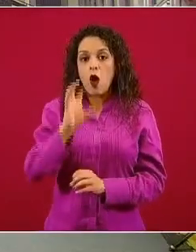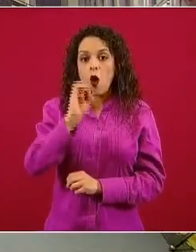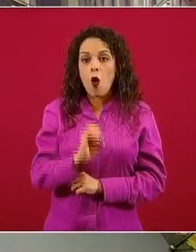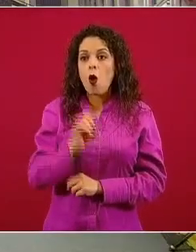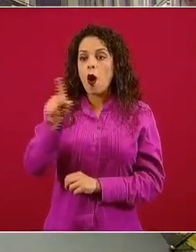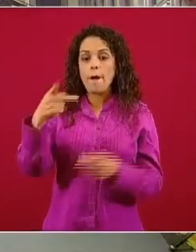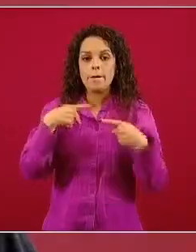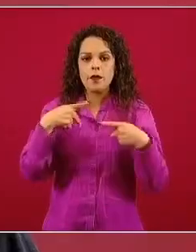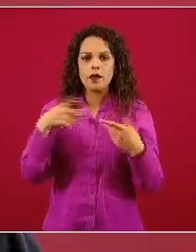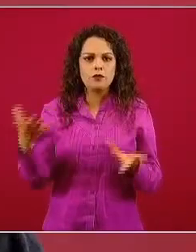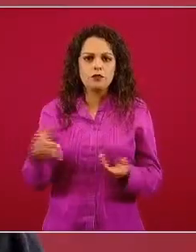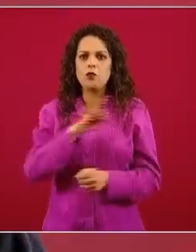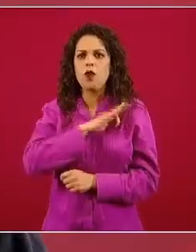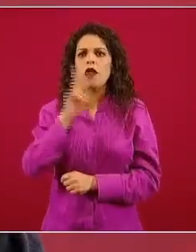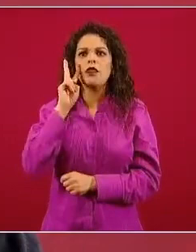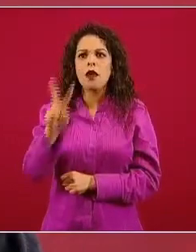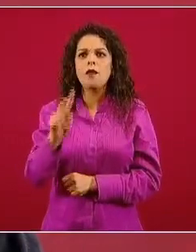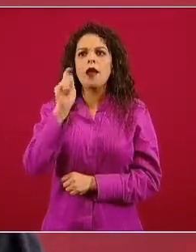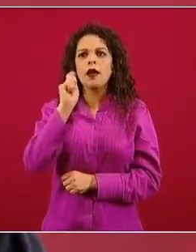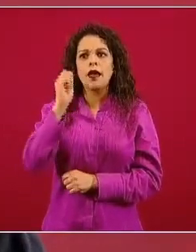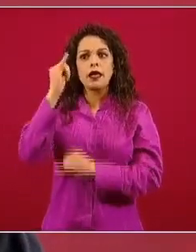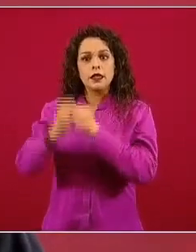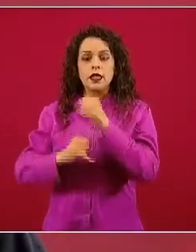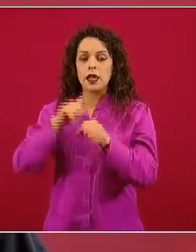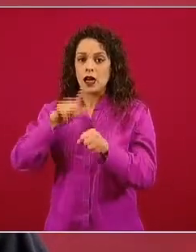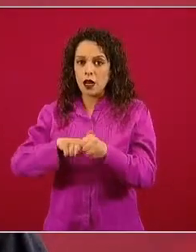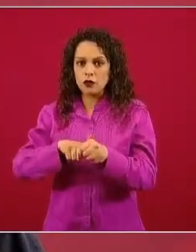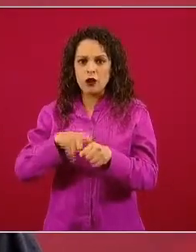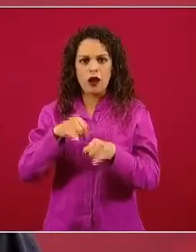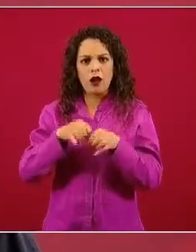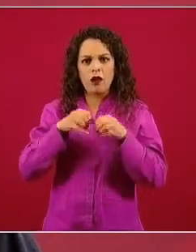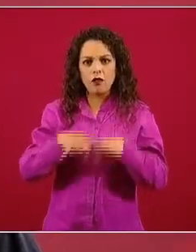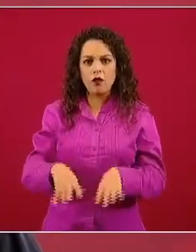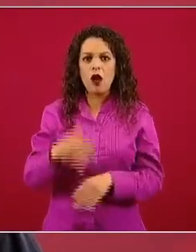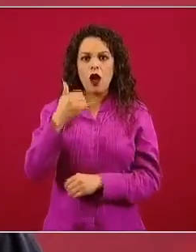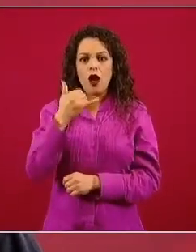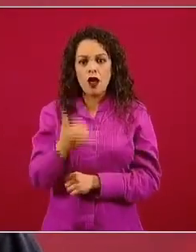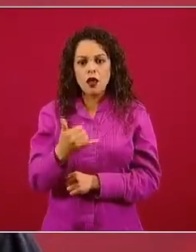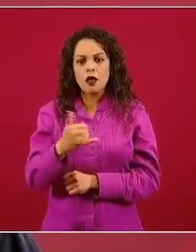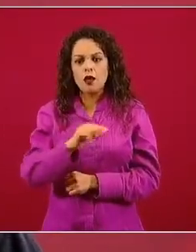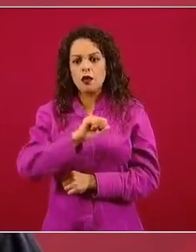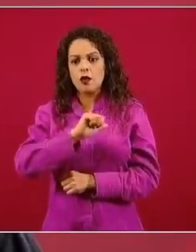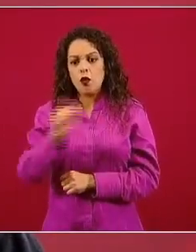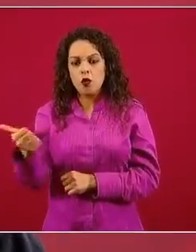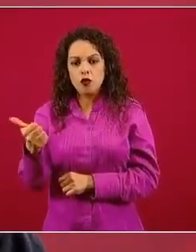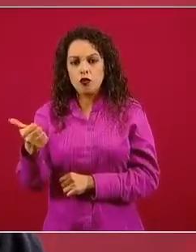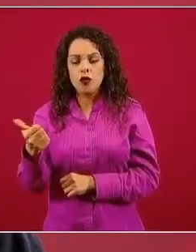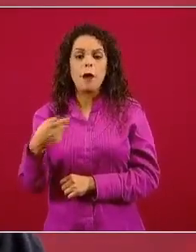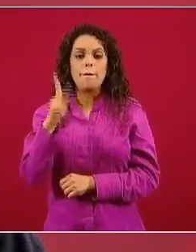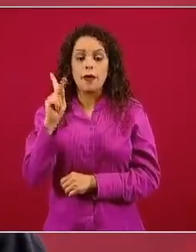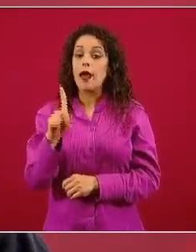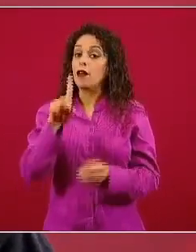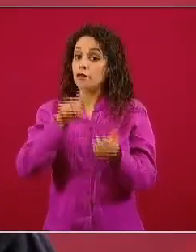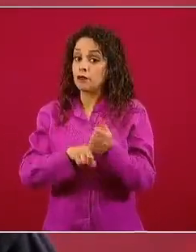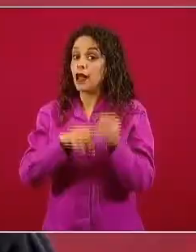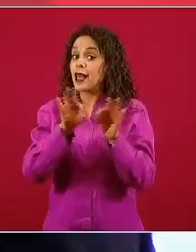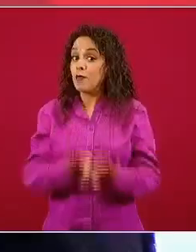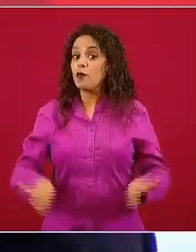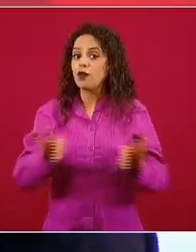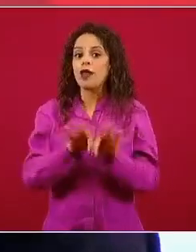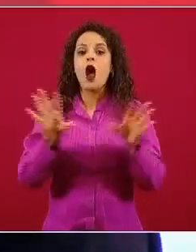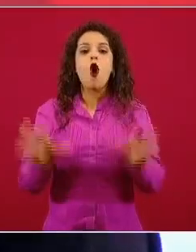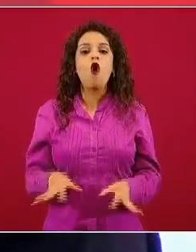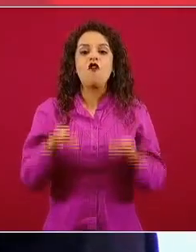medios internacionales, eso sí, oficiales o que tengan en su momento la credibilidad, y entonces que todos